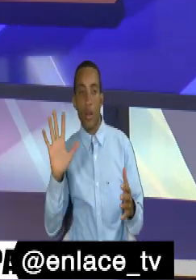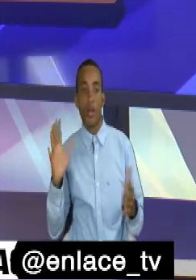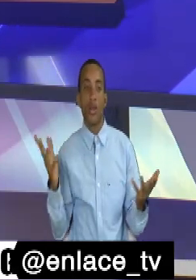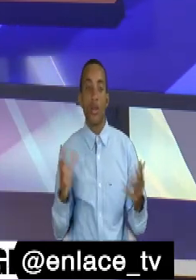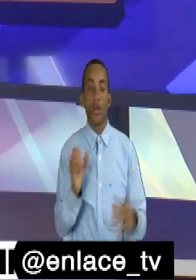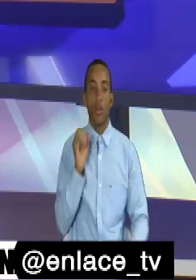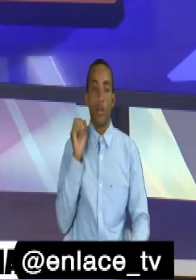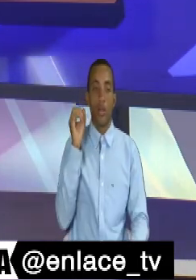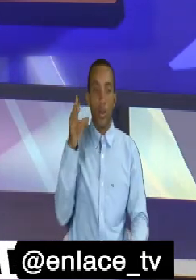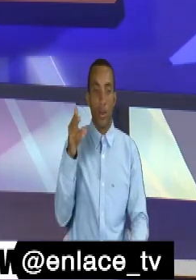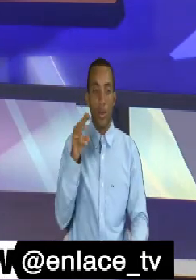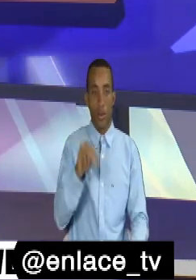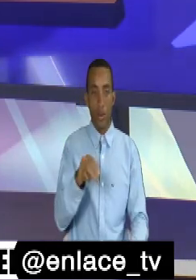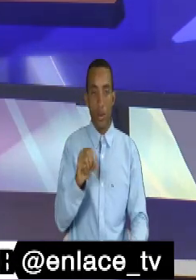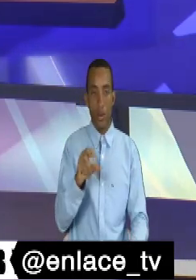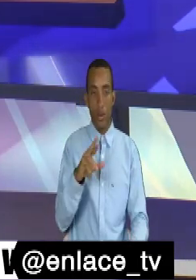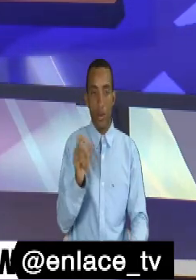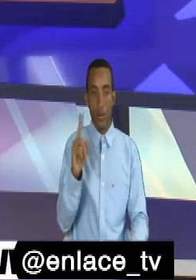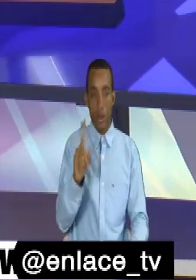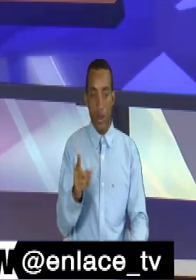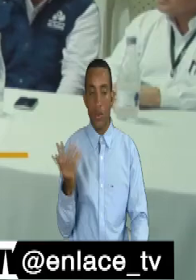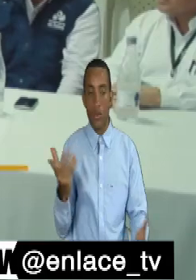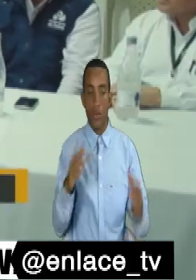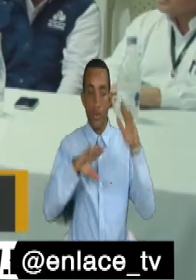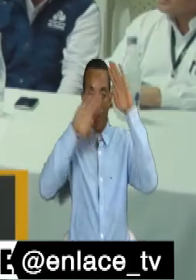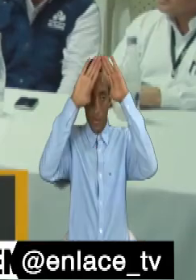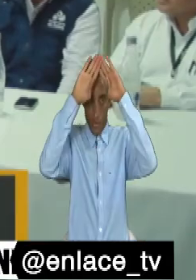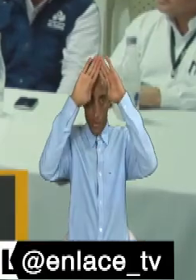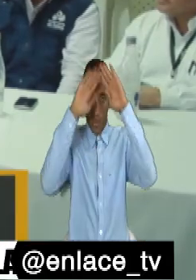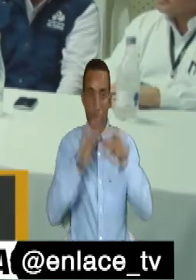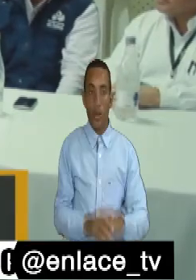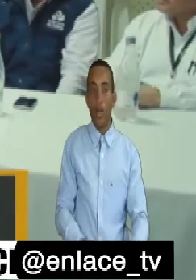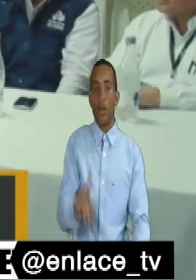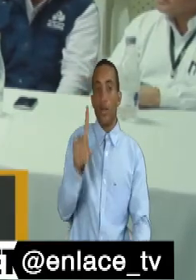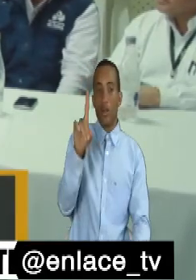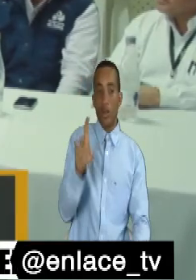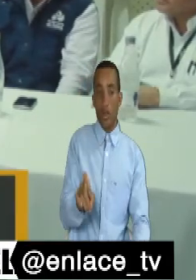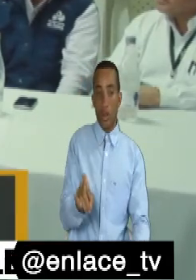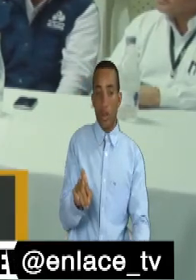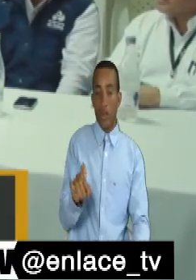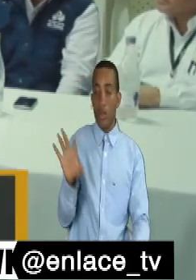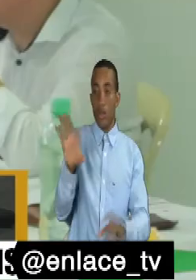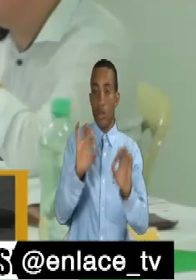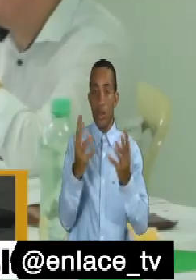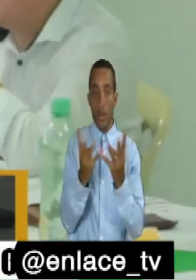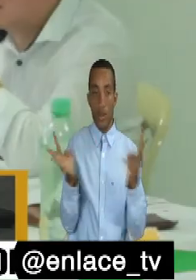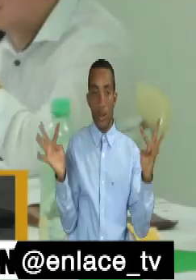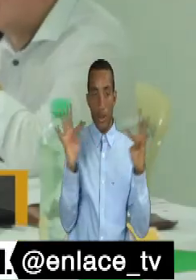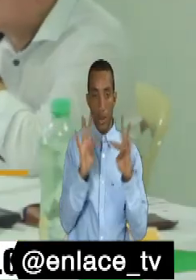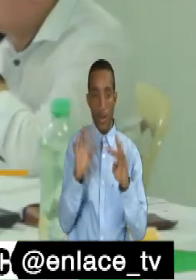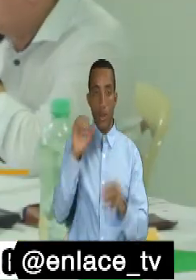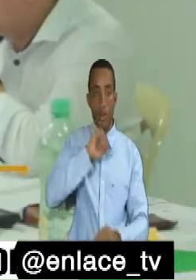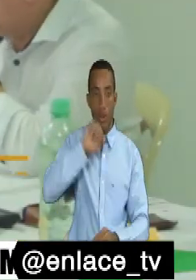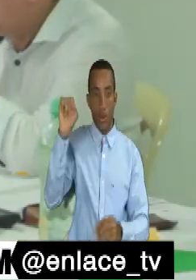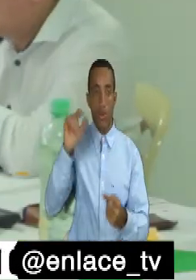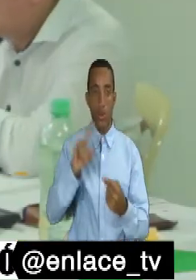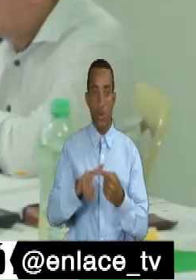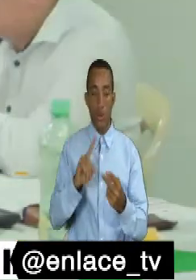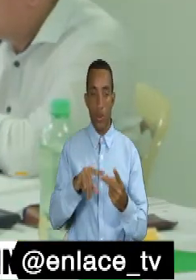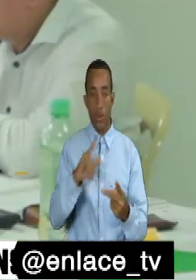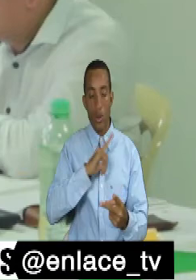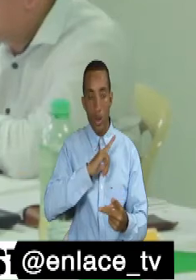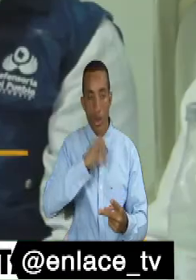Mares del Corregimiento El Centro. Seis diputados de Santander, Ecopetrol, La Uso, líderes del Corregimiento del